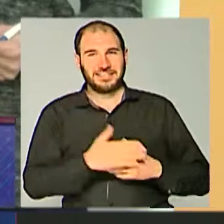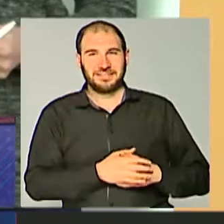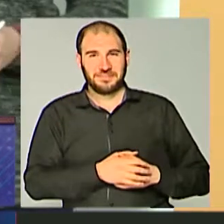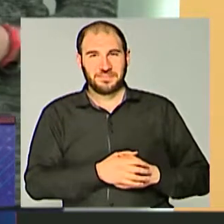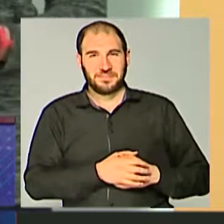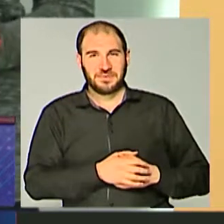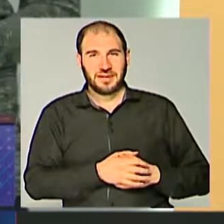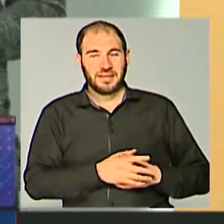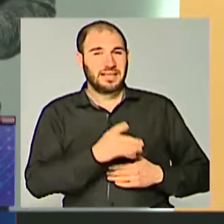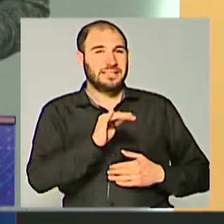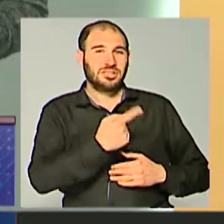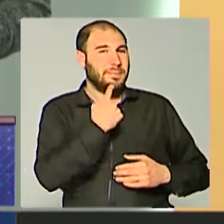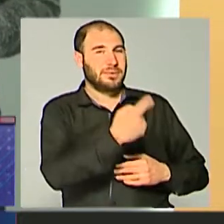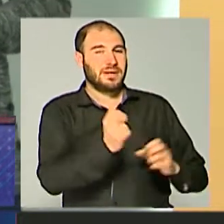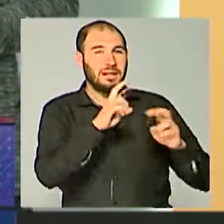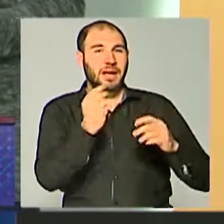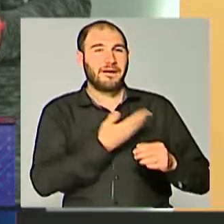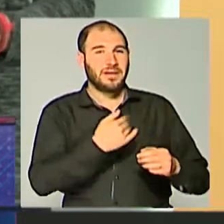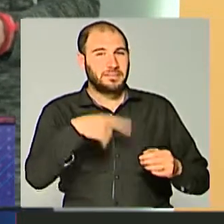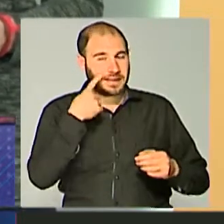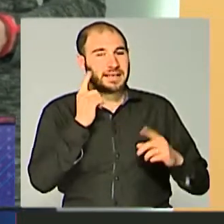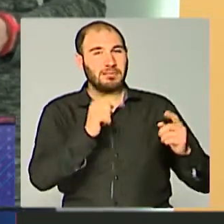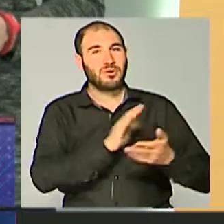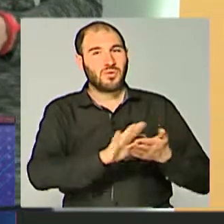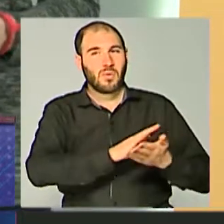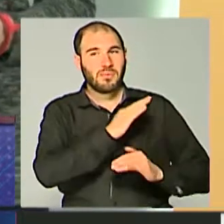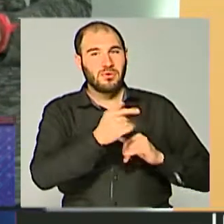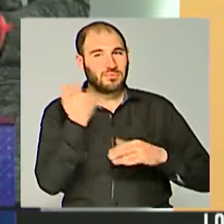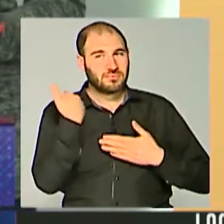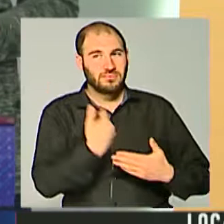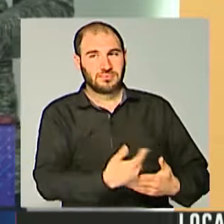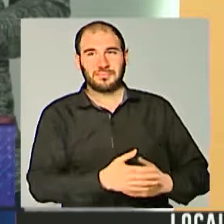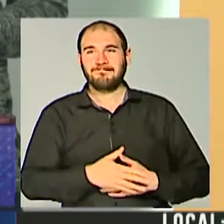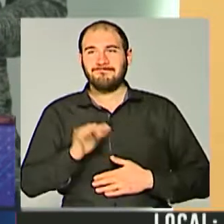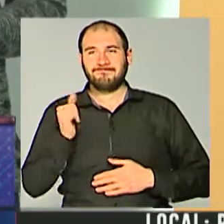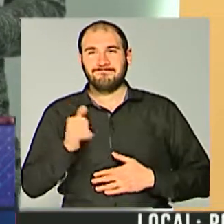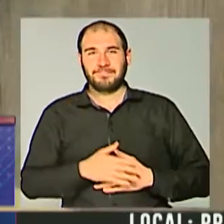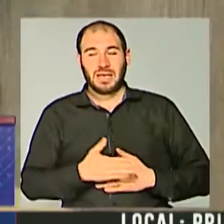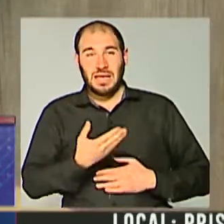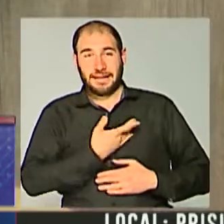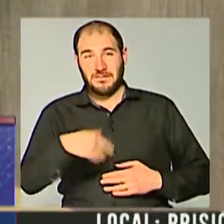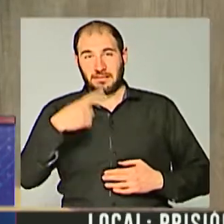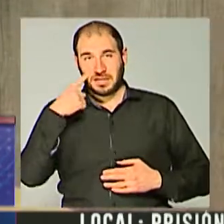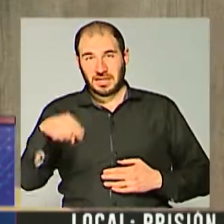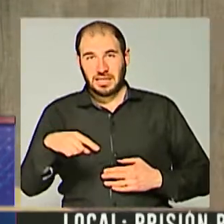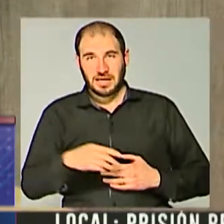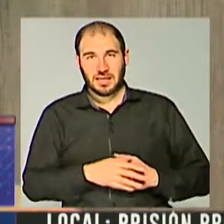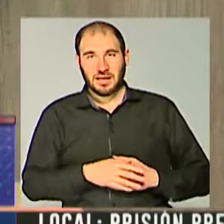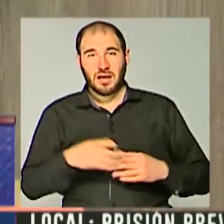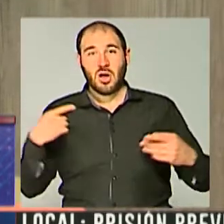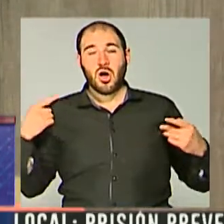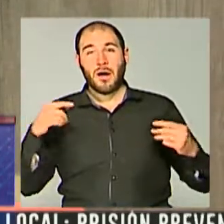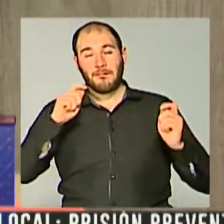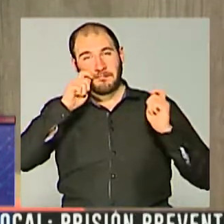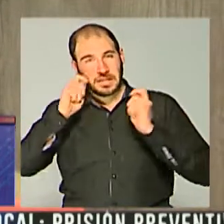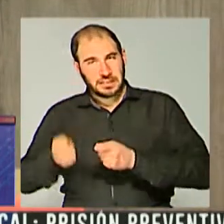bueno es inevitable preguntarte por el fondo monetario internacional y algunas novedades que se han dado las últimas horas si el fondo monetariointernacional la visión del fondo